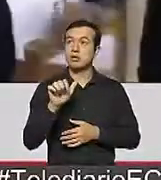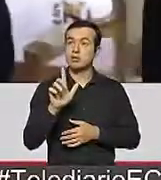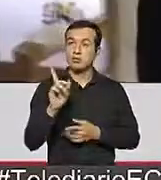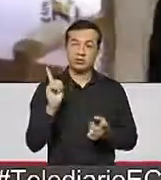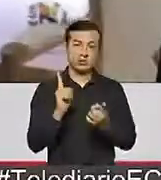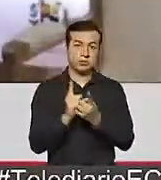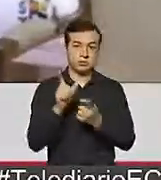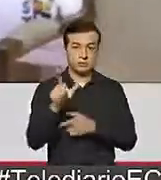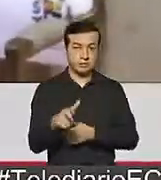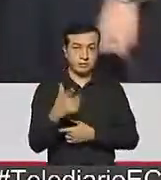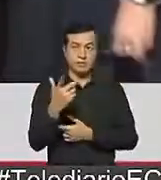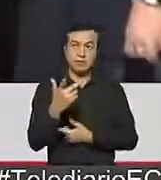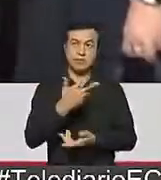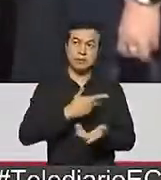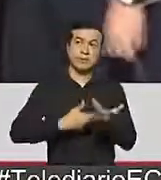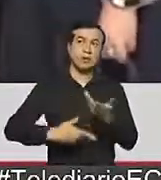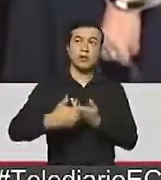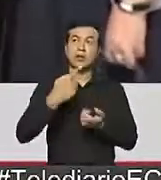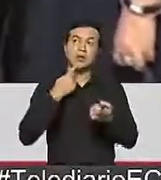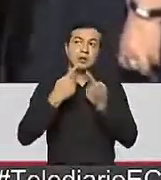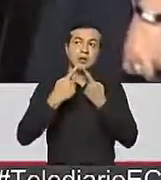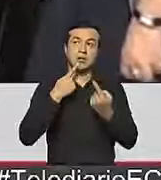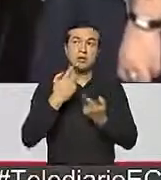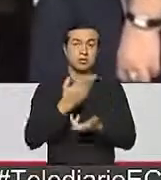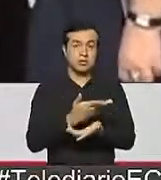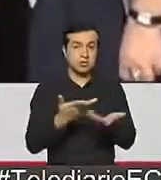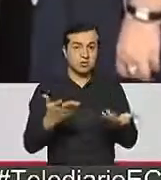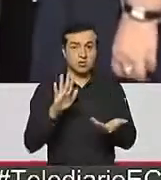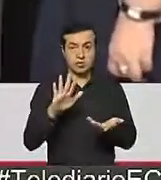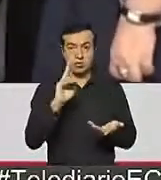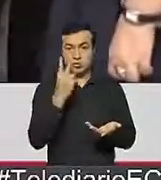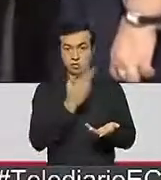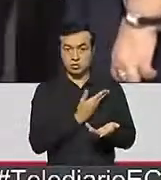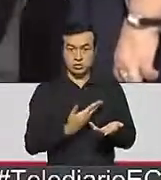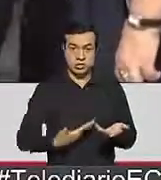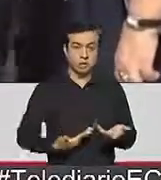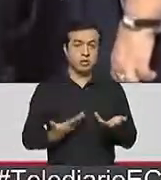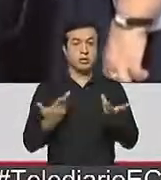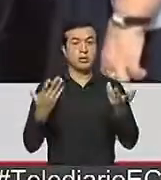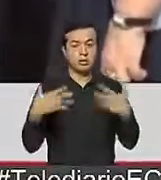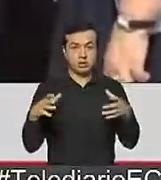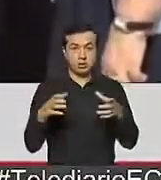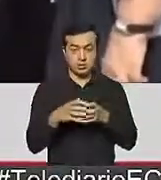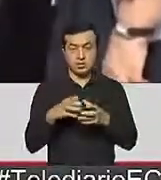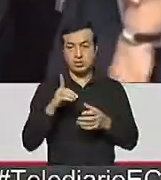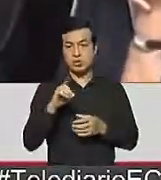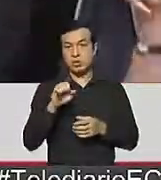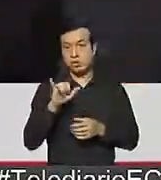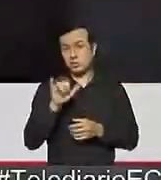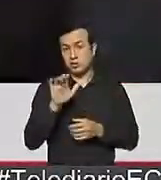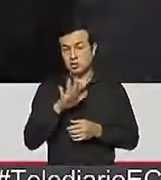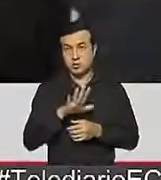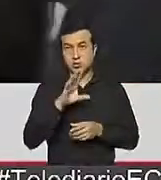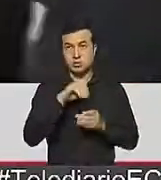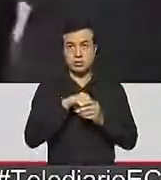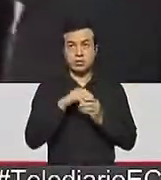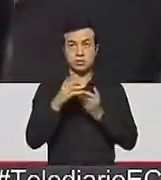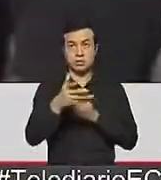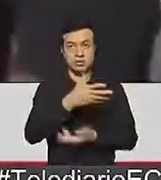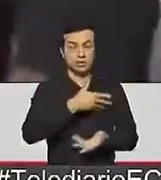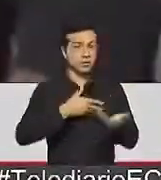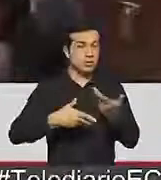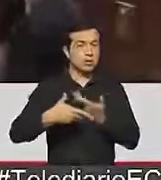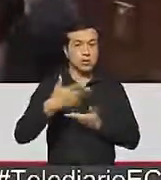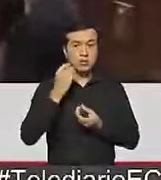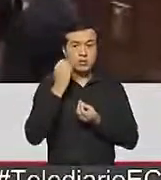delegado del organismo internacional dialogó con el mandatario y su vicepresidenta ejecutiva, Delcy Rodríguez, en el Palacio de Miraflores.